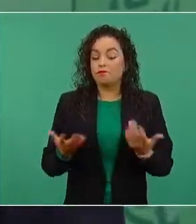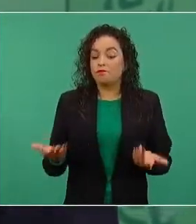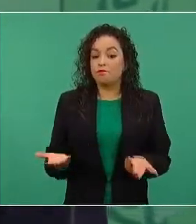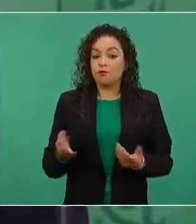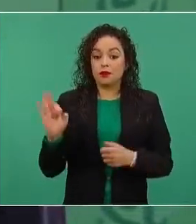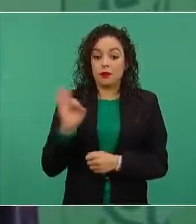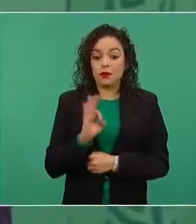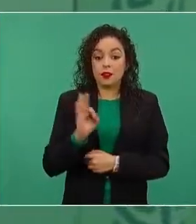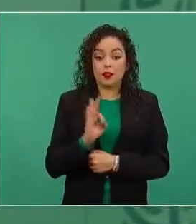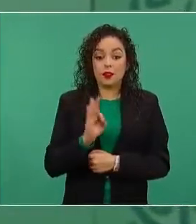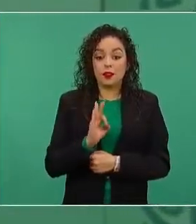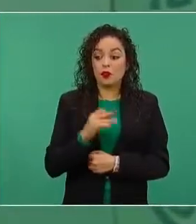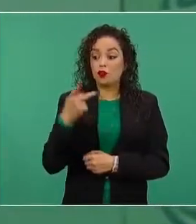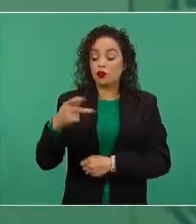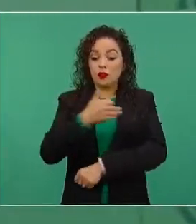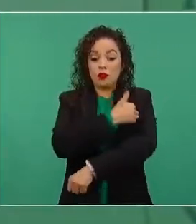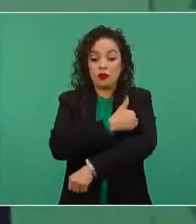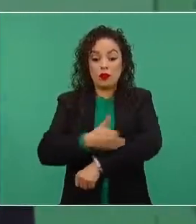les